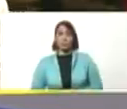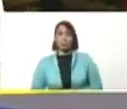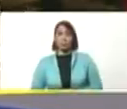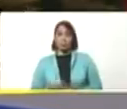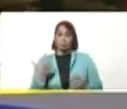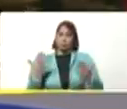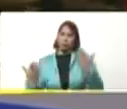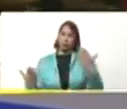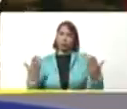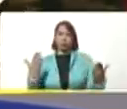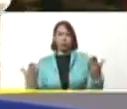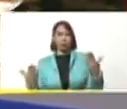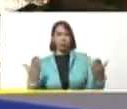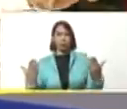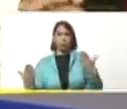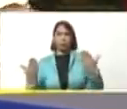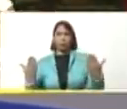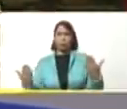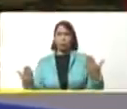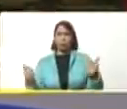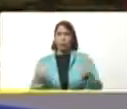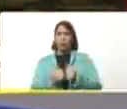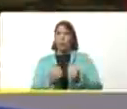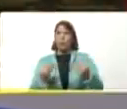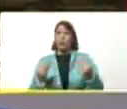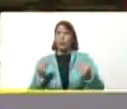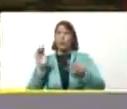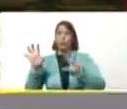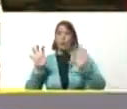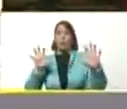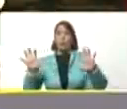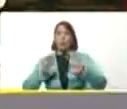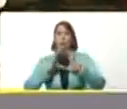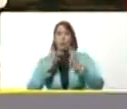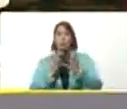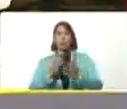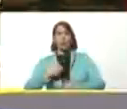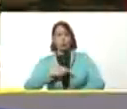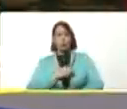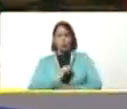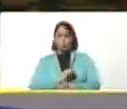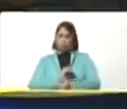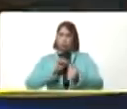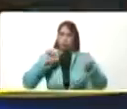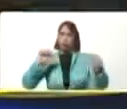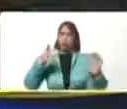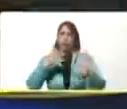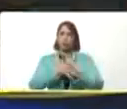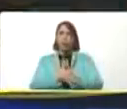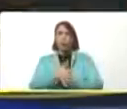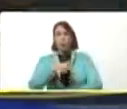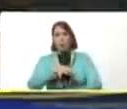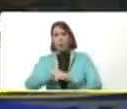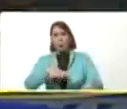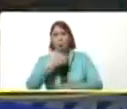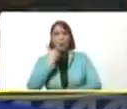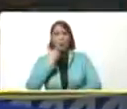comparados con muchos países del mundo, hemos salido bien librados de esta situación de